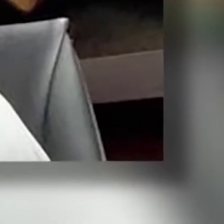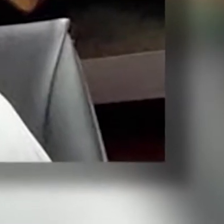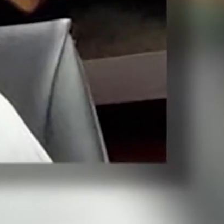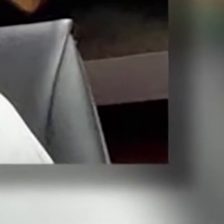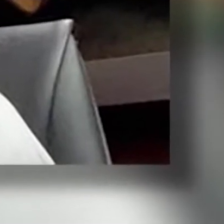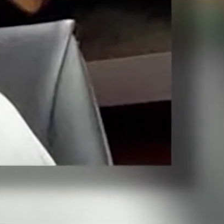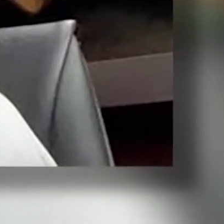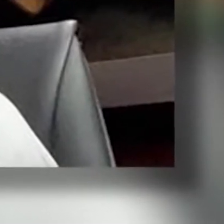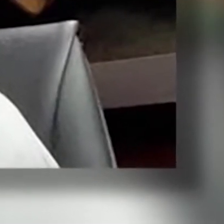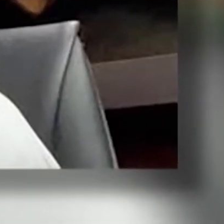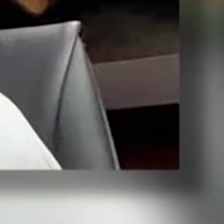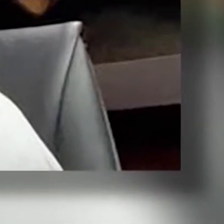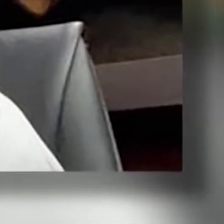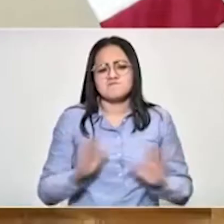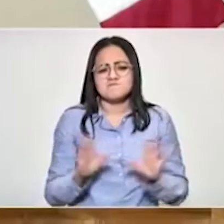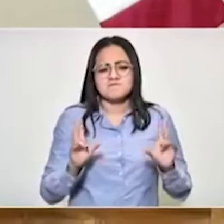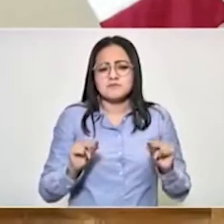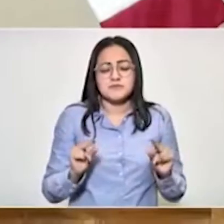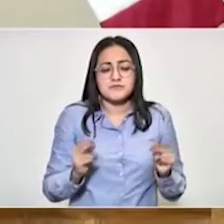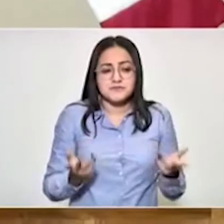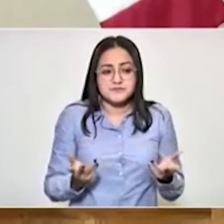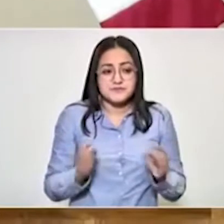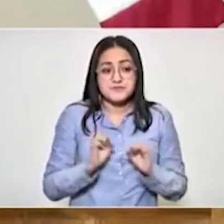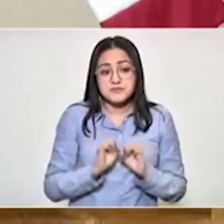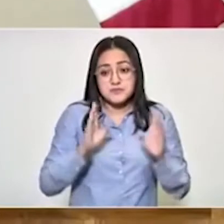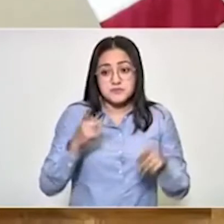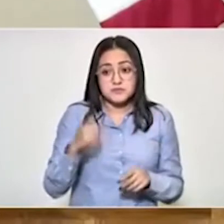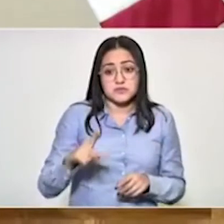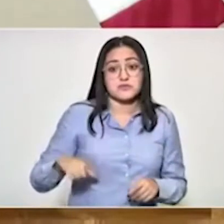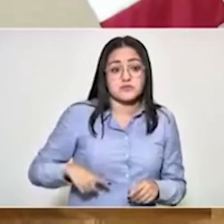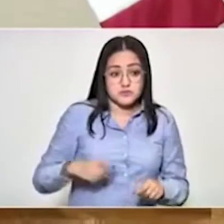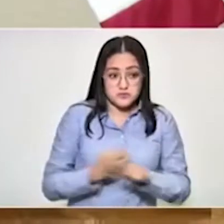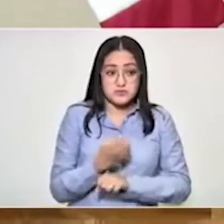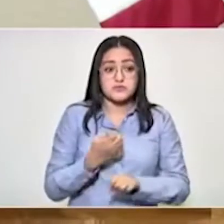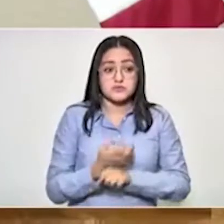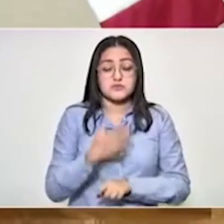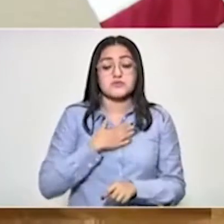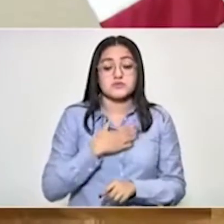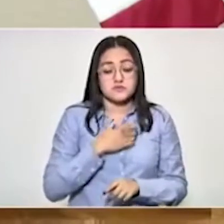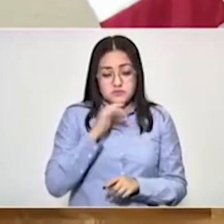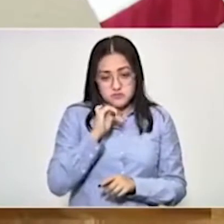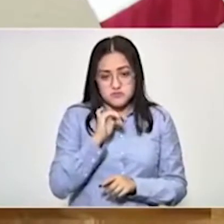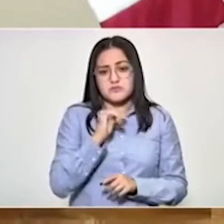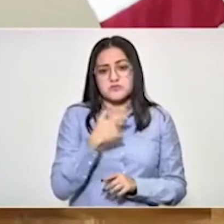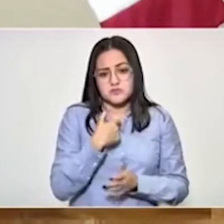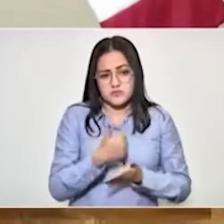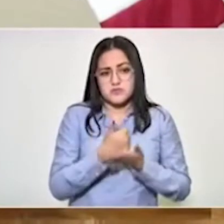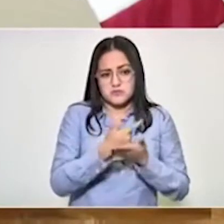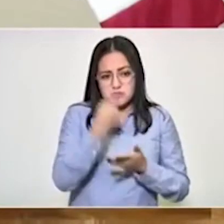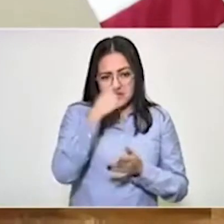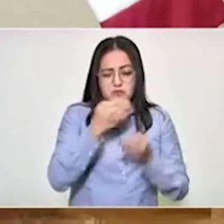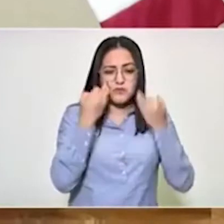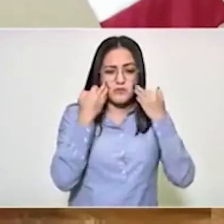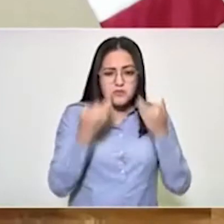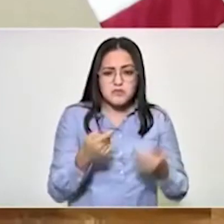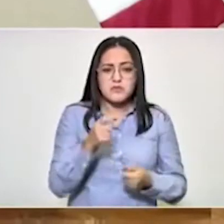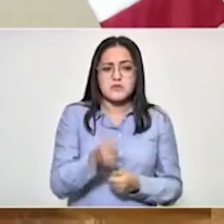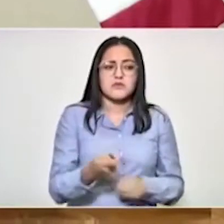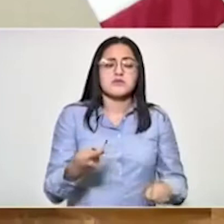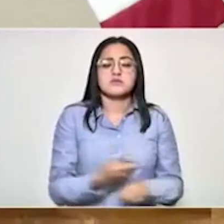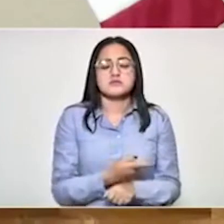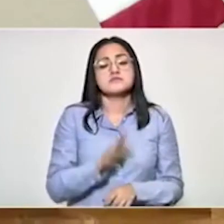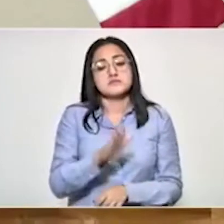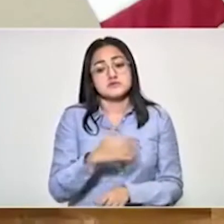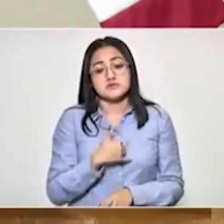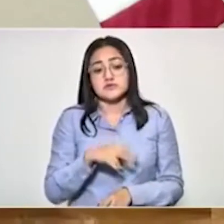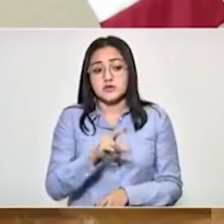indicó el gobernador miguel barbosa huerta y claro que el gobierno del estado va a garantizar la gobernabilidad lo que no va a